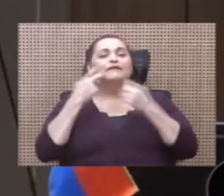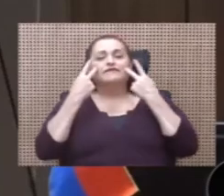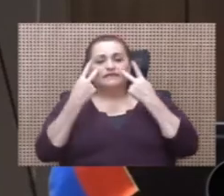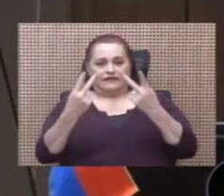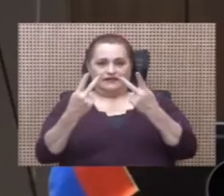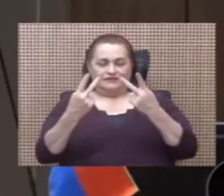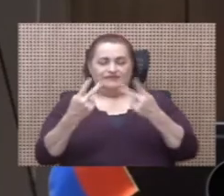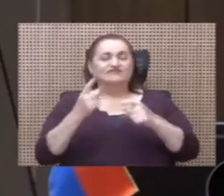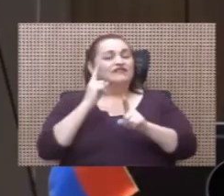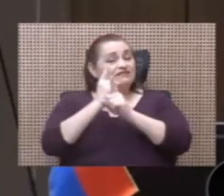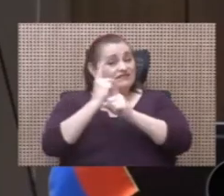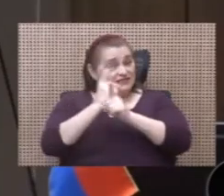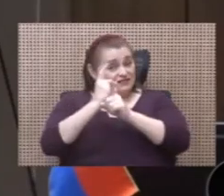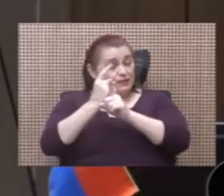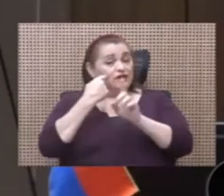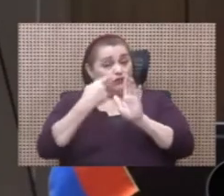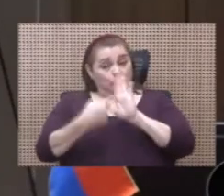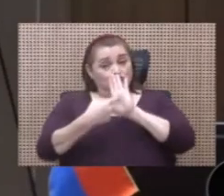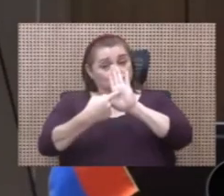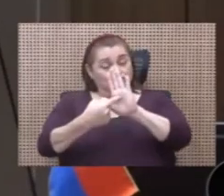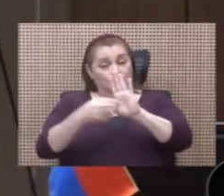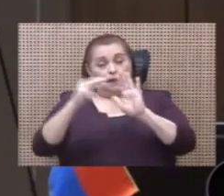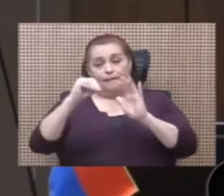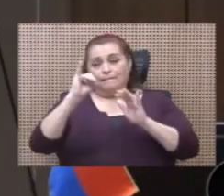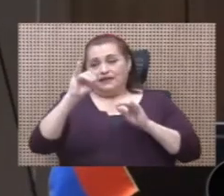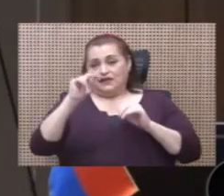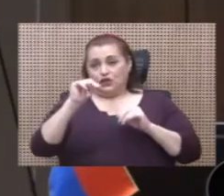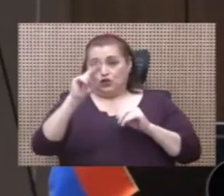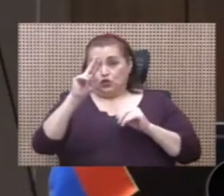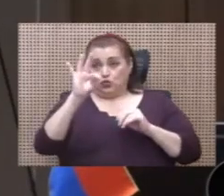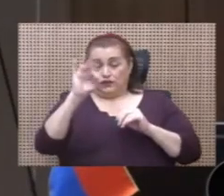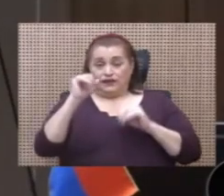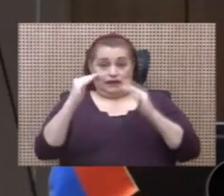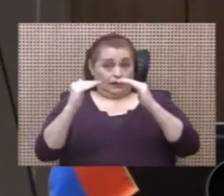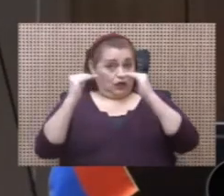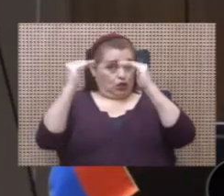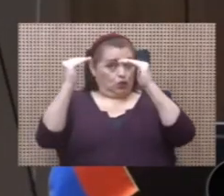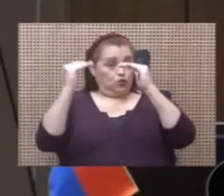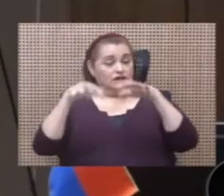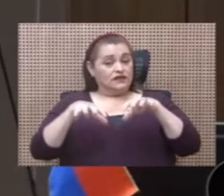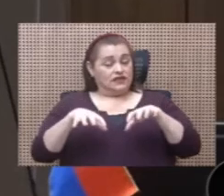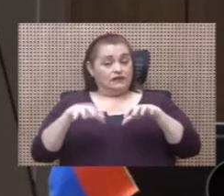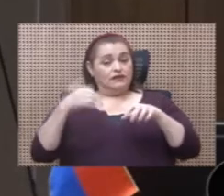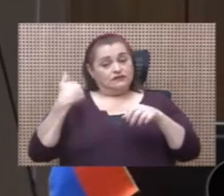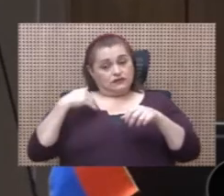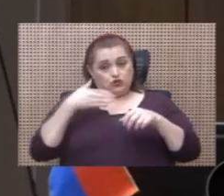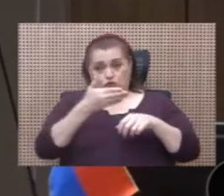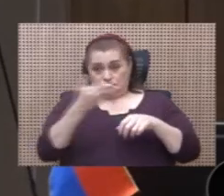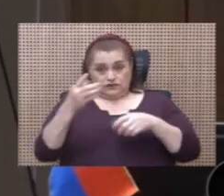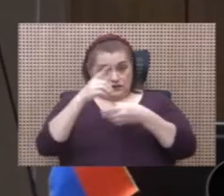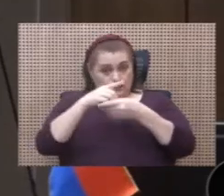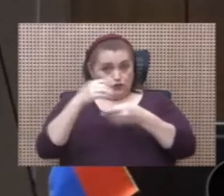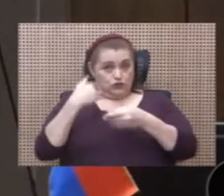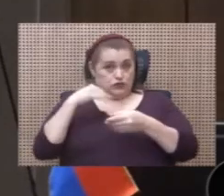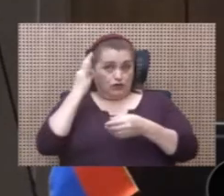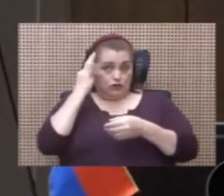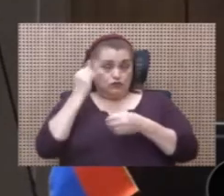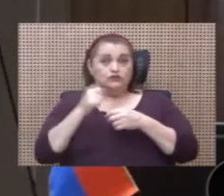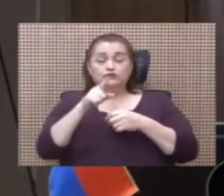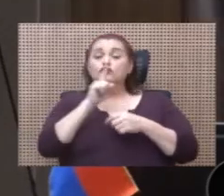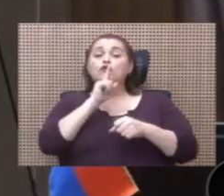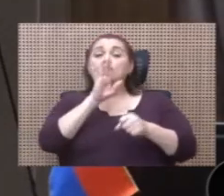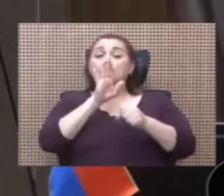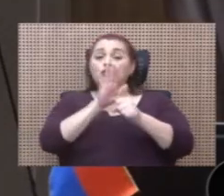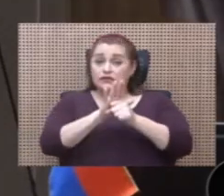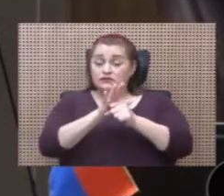tal como lo resalta la minuta ejecutiva señoras y señores Diputados el